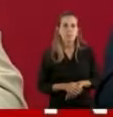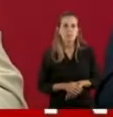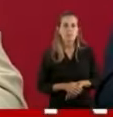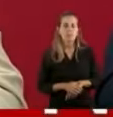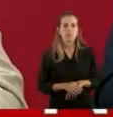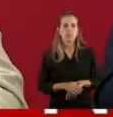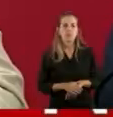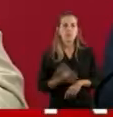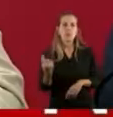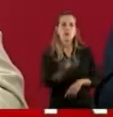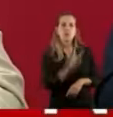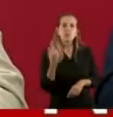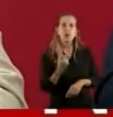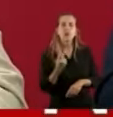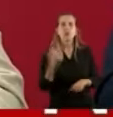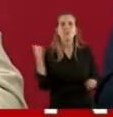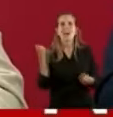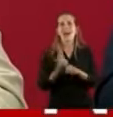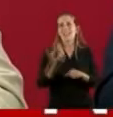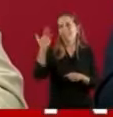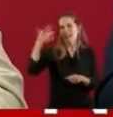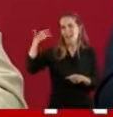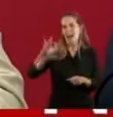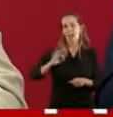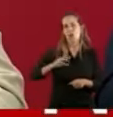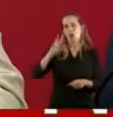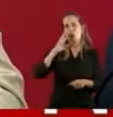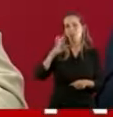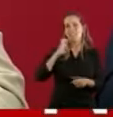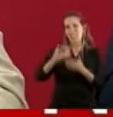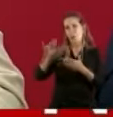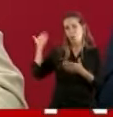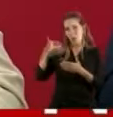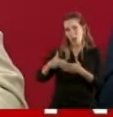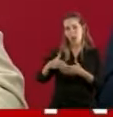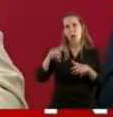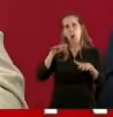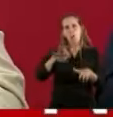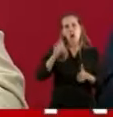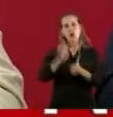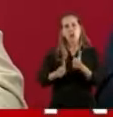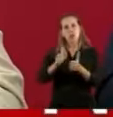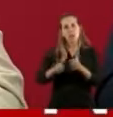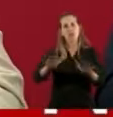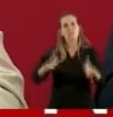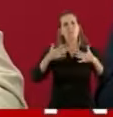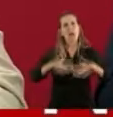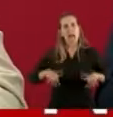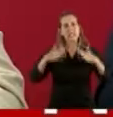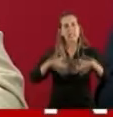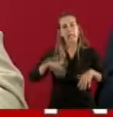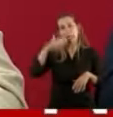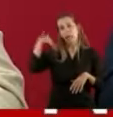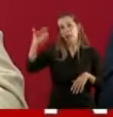un grado importante de tranquilidad hasta el 2019 en la ciudad de Rosario. Luego